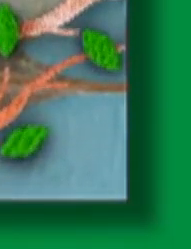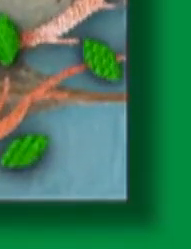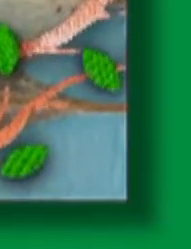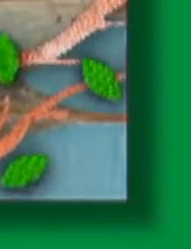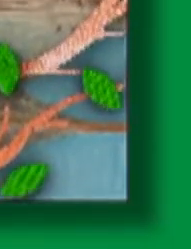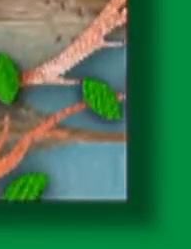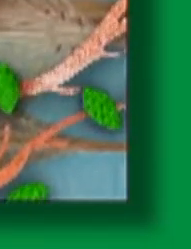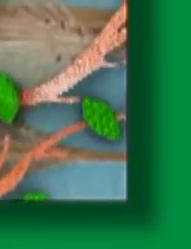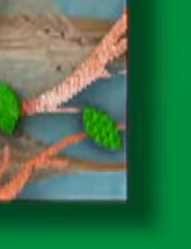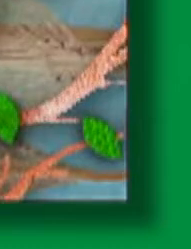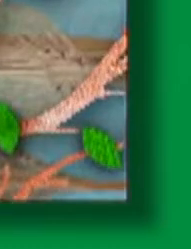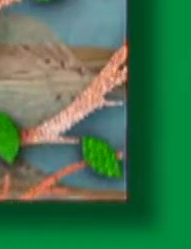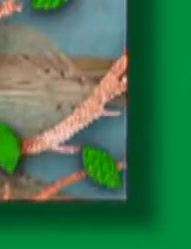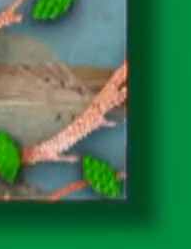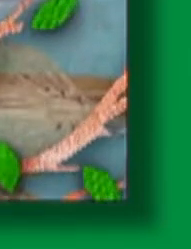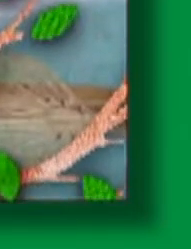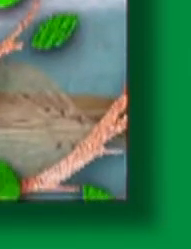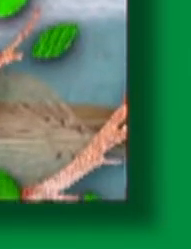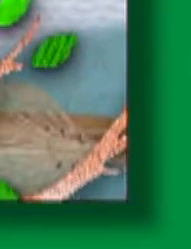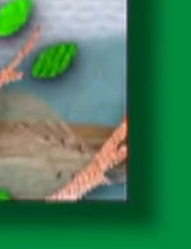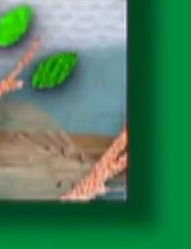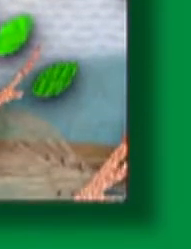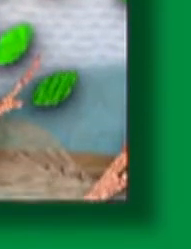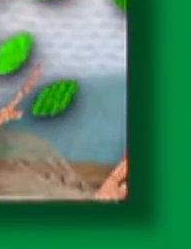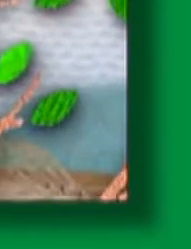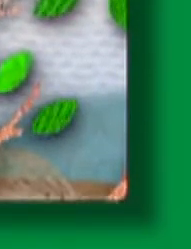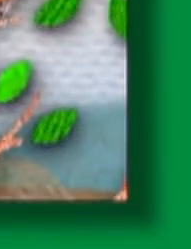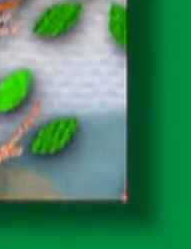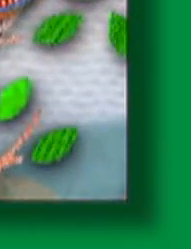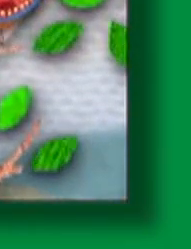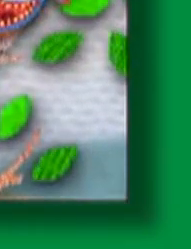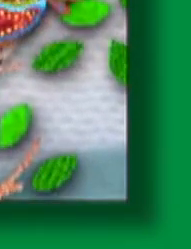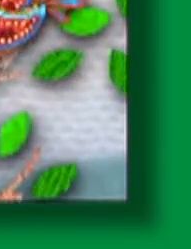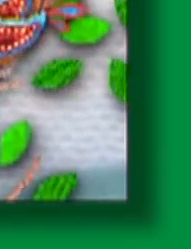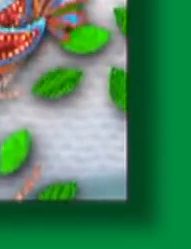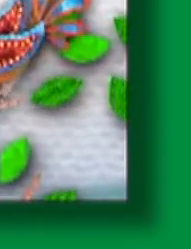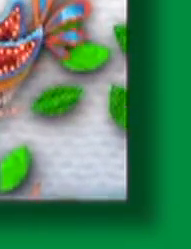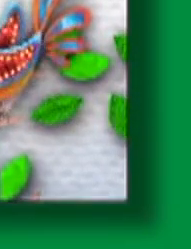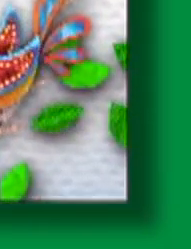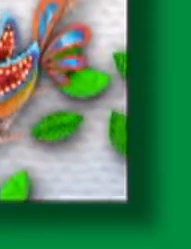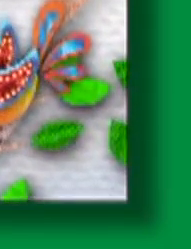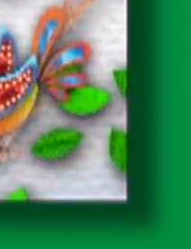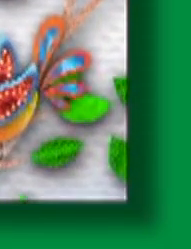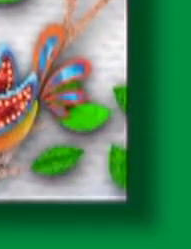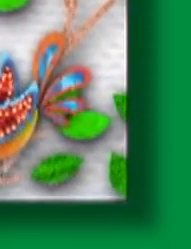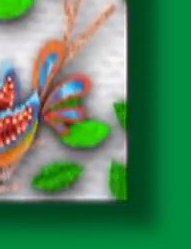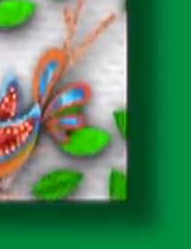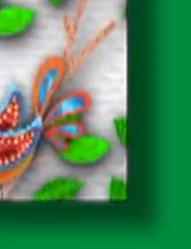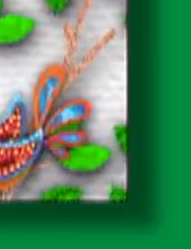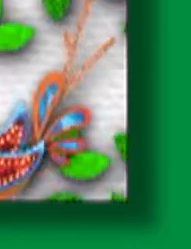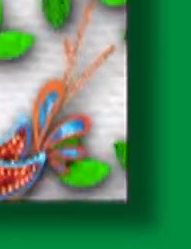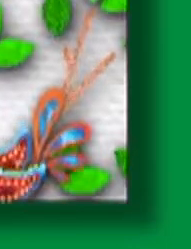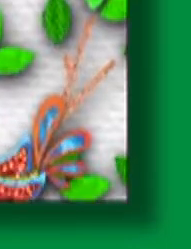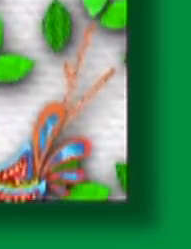Cierra sus ojos y sus orejas, si no